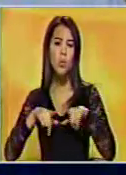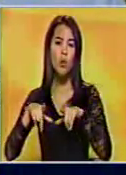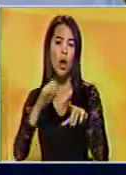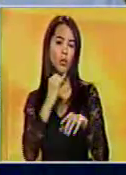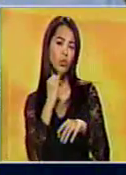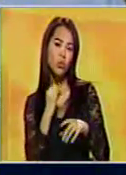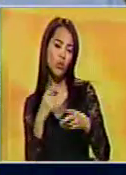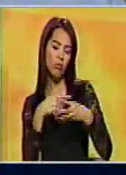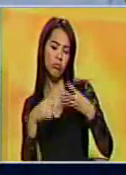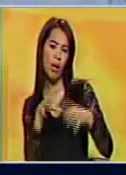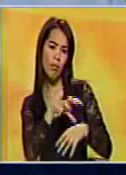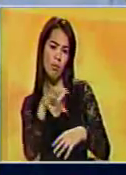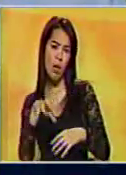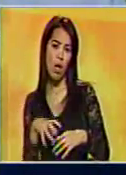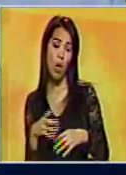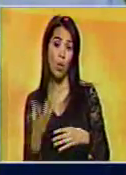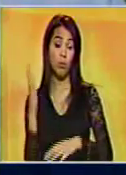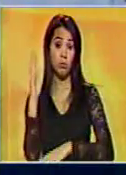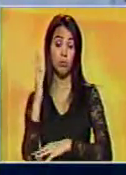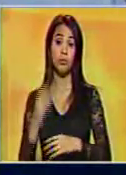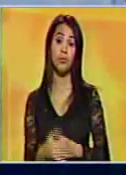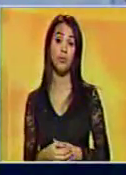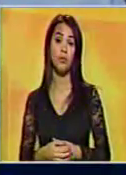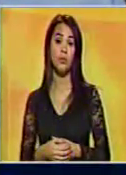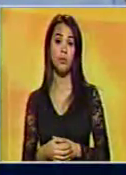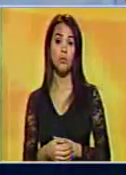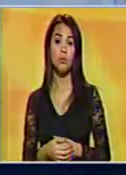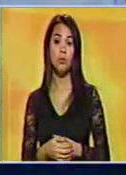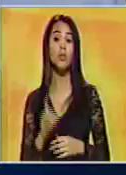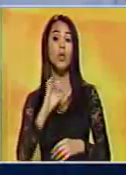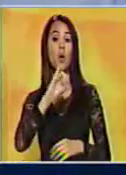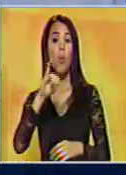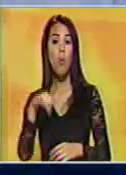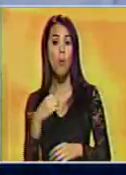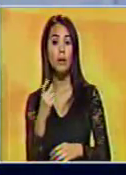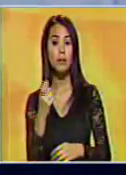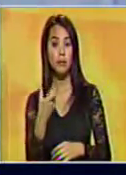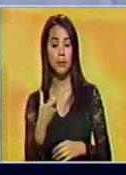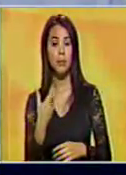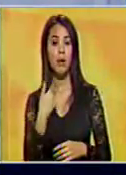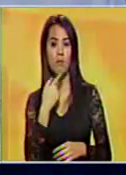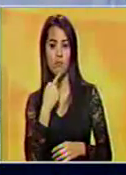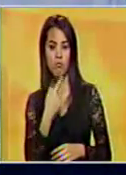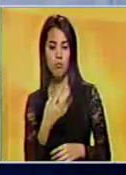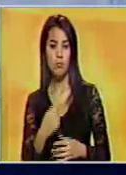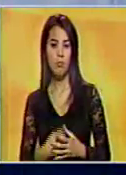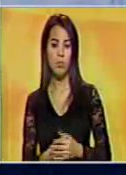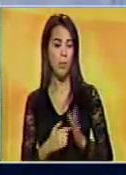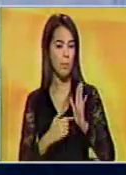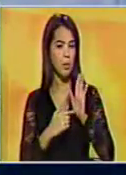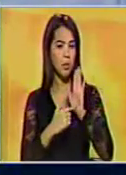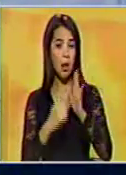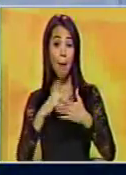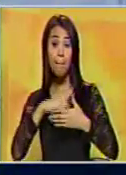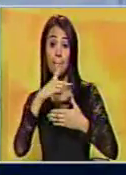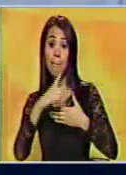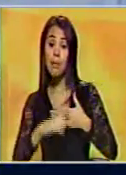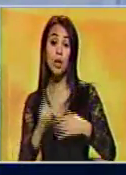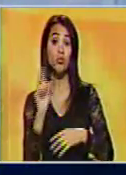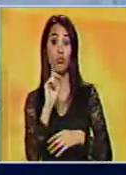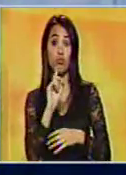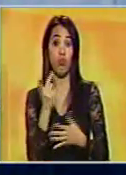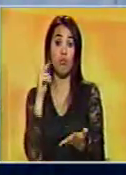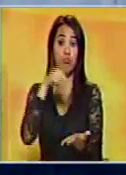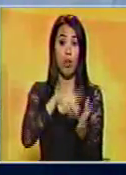en los consejos legislativos, que el señor Guanipa les había manifestado que el plan era no ir a la Asamblea